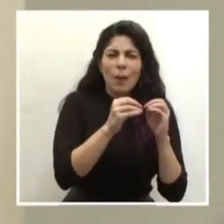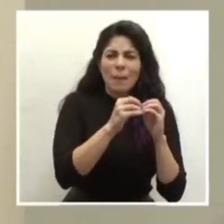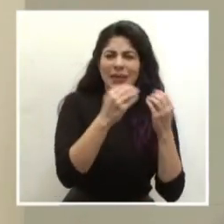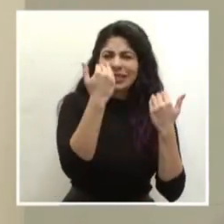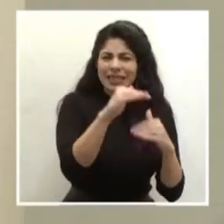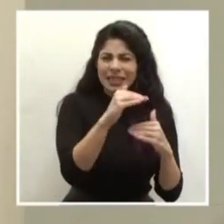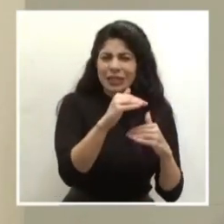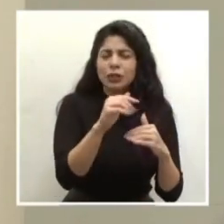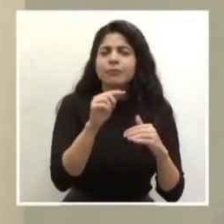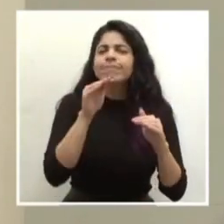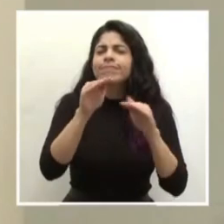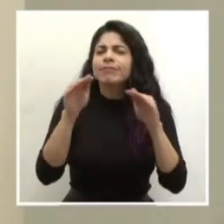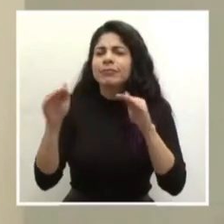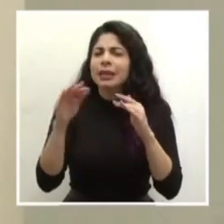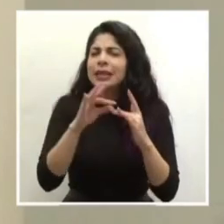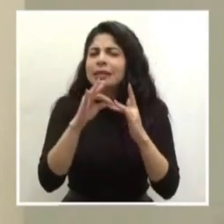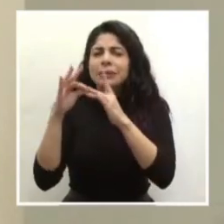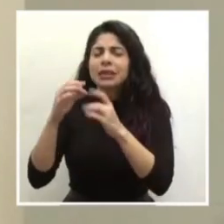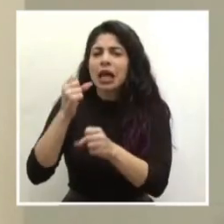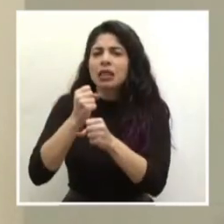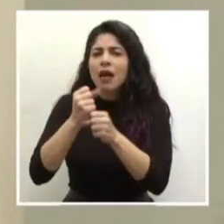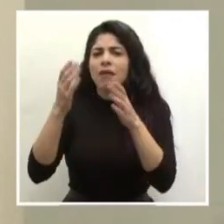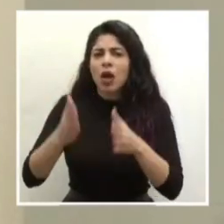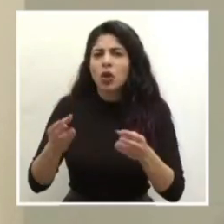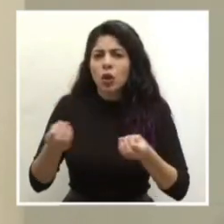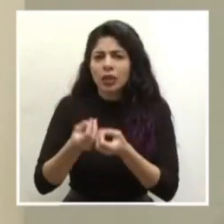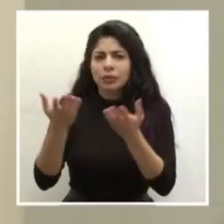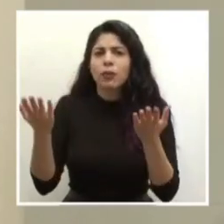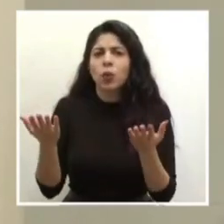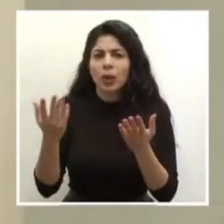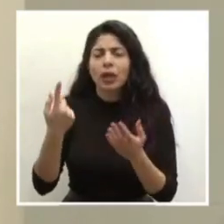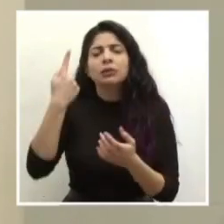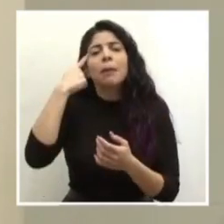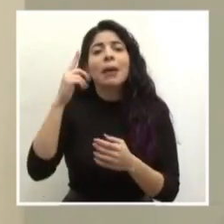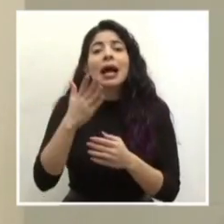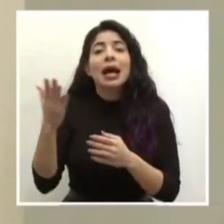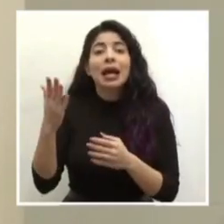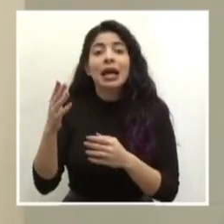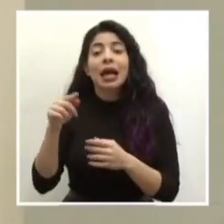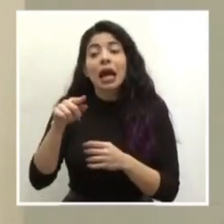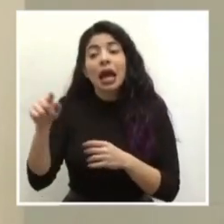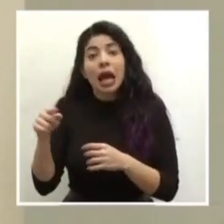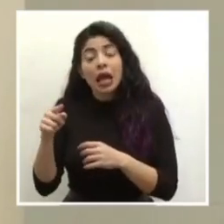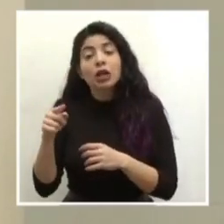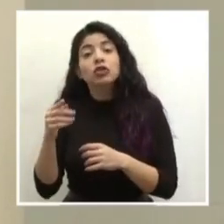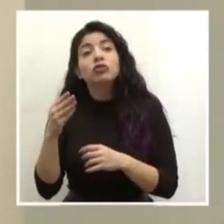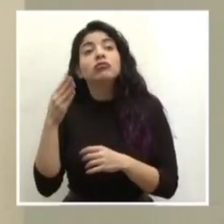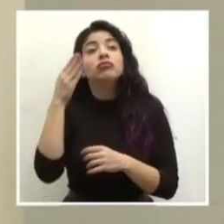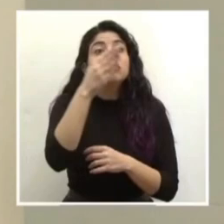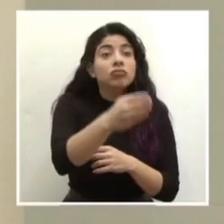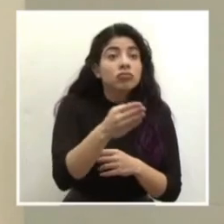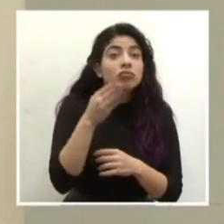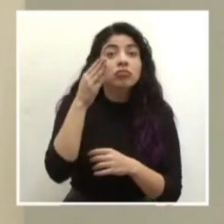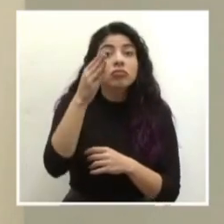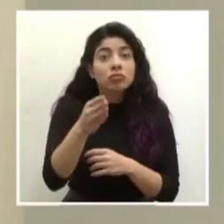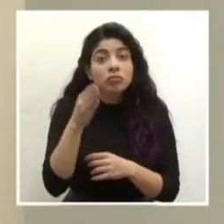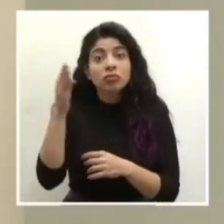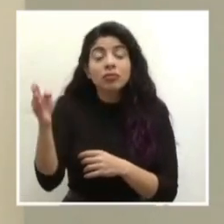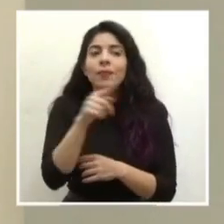muy particular a los funcionarios públicos para que, apersonándose a hacer inspecciones, hagan